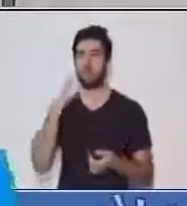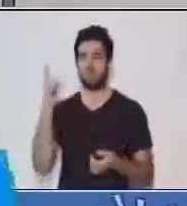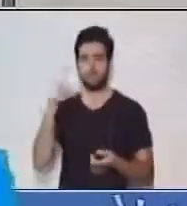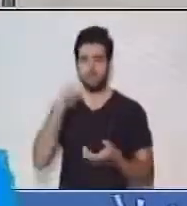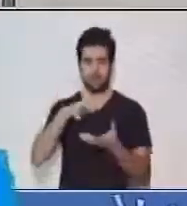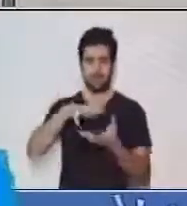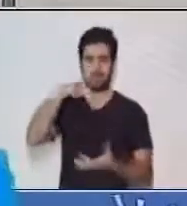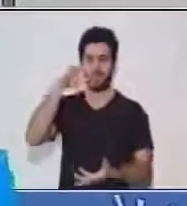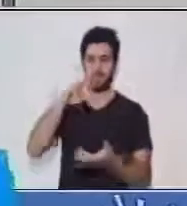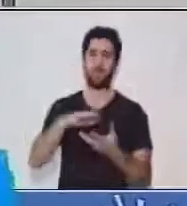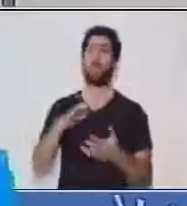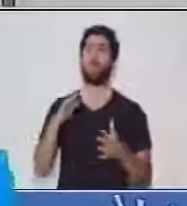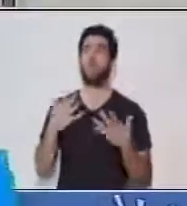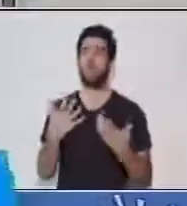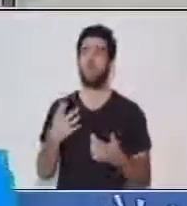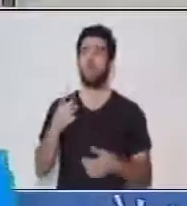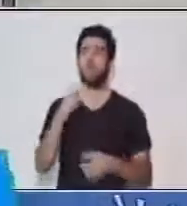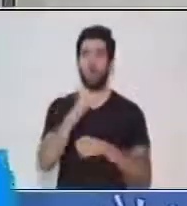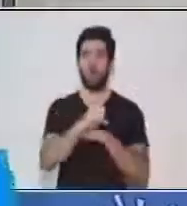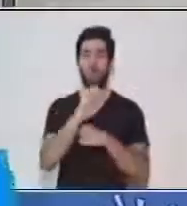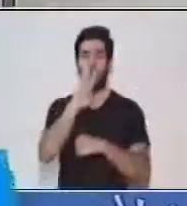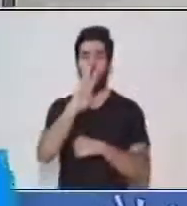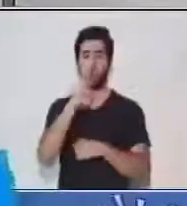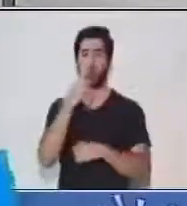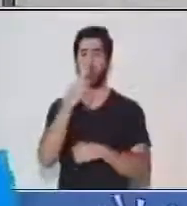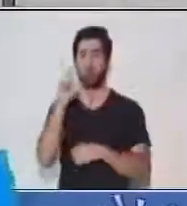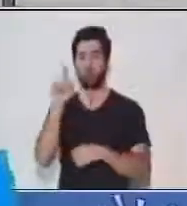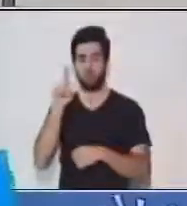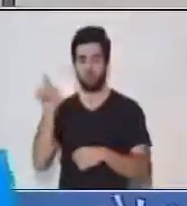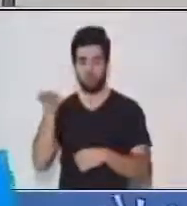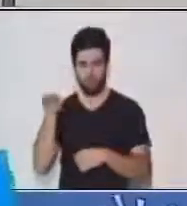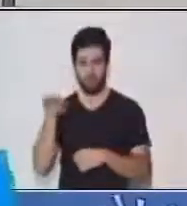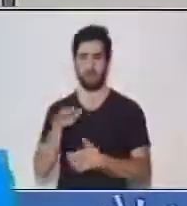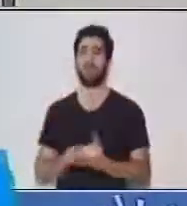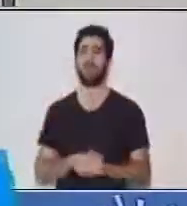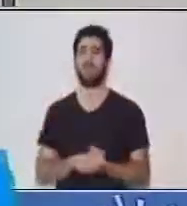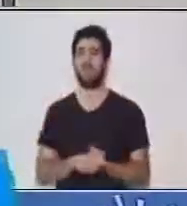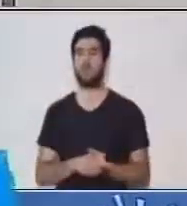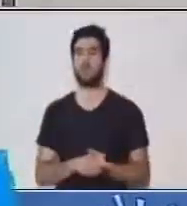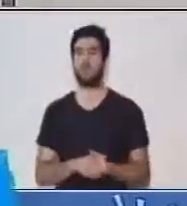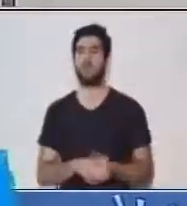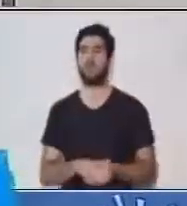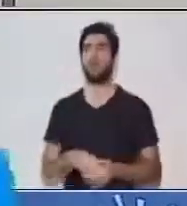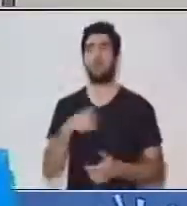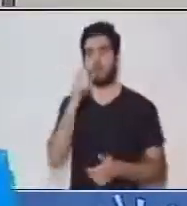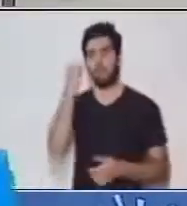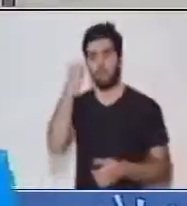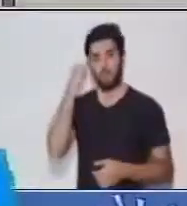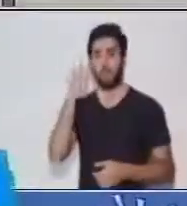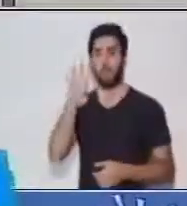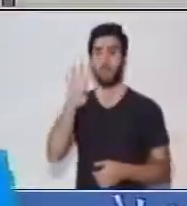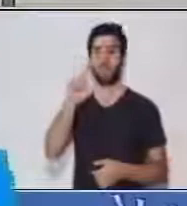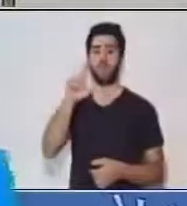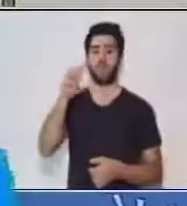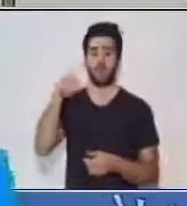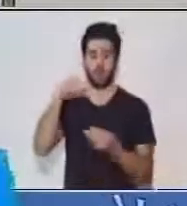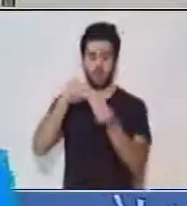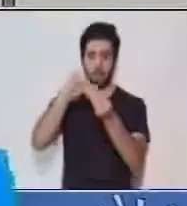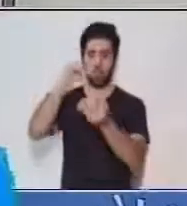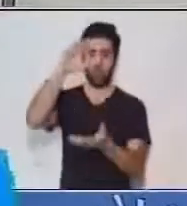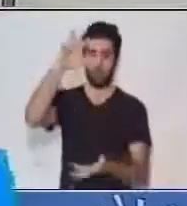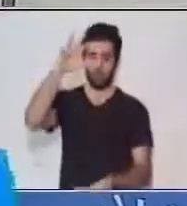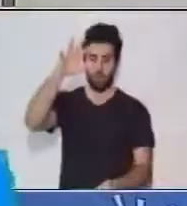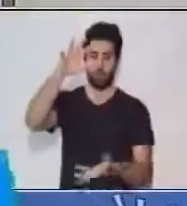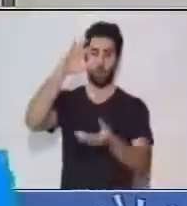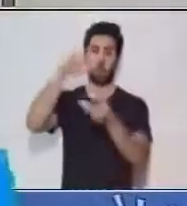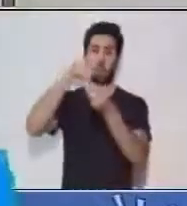con el juguete, a 8 hercios. Si se estira 4 centímetros hacia abajo y hacia arriba